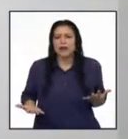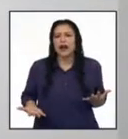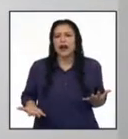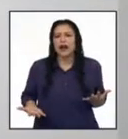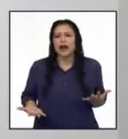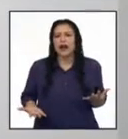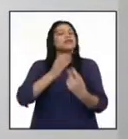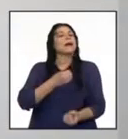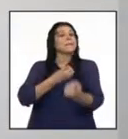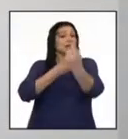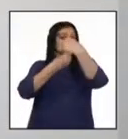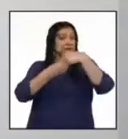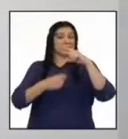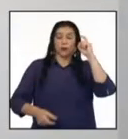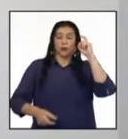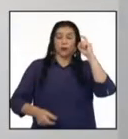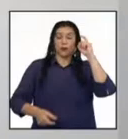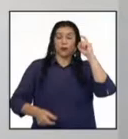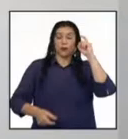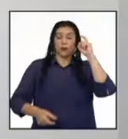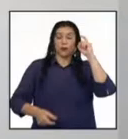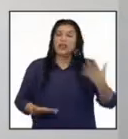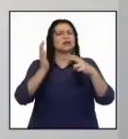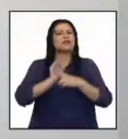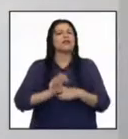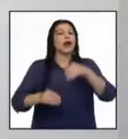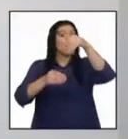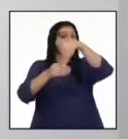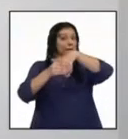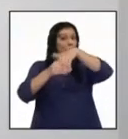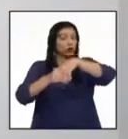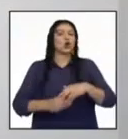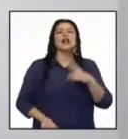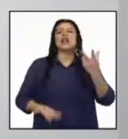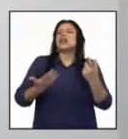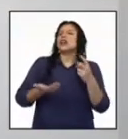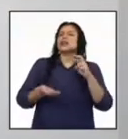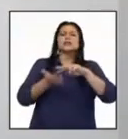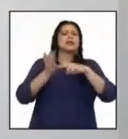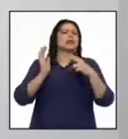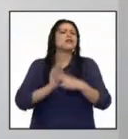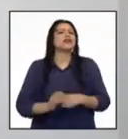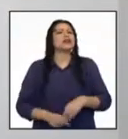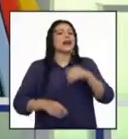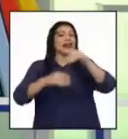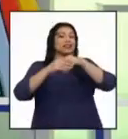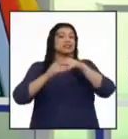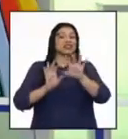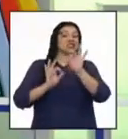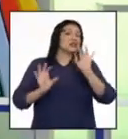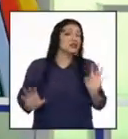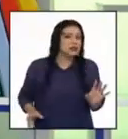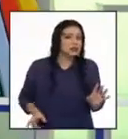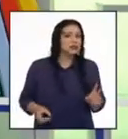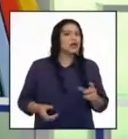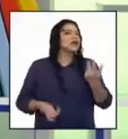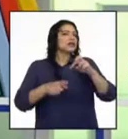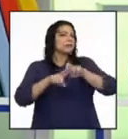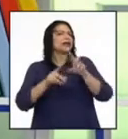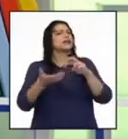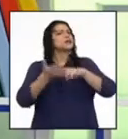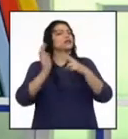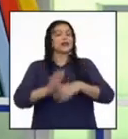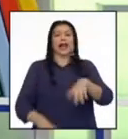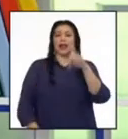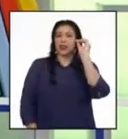es participación política, qué es el voto y qué implican las elecciones. Y también, ¿qué es